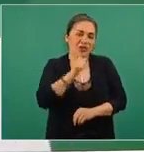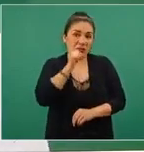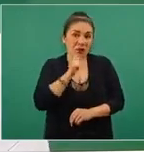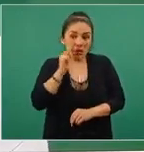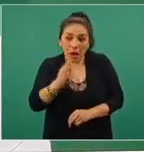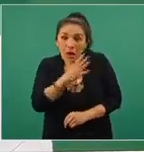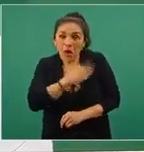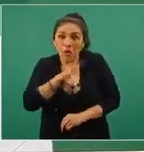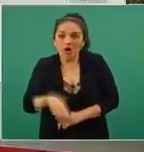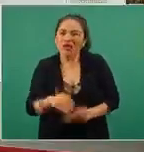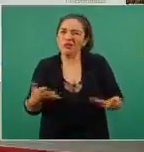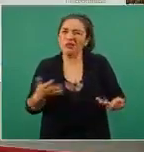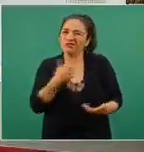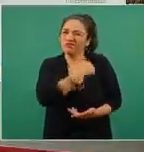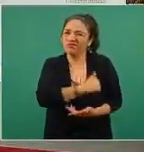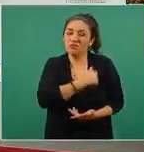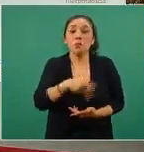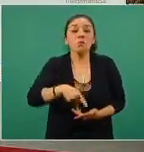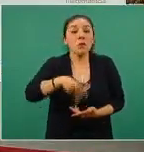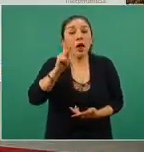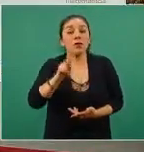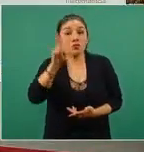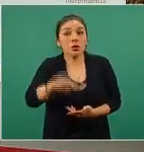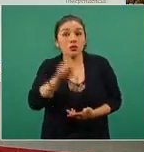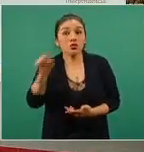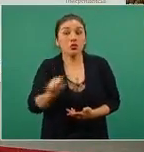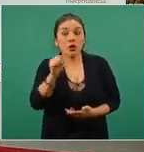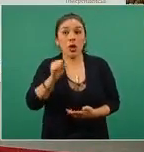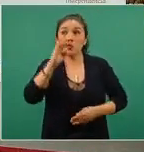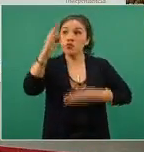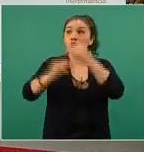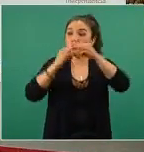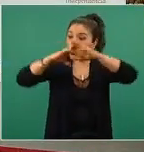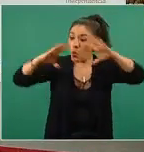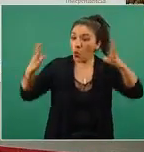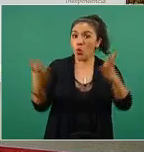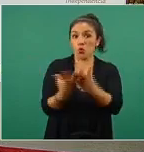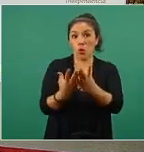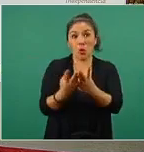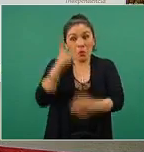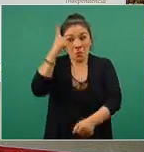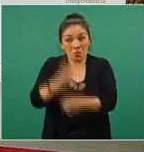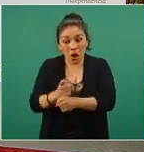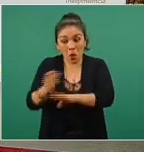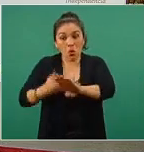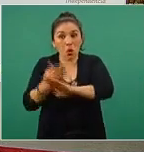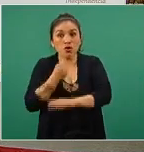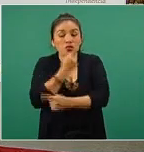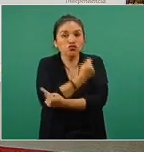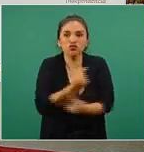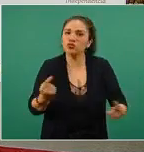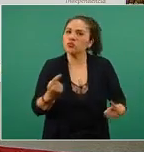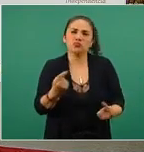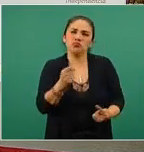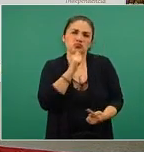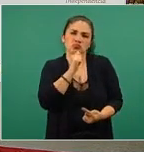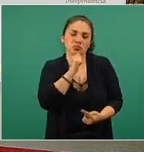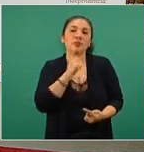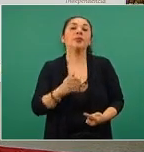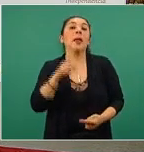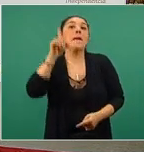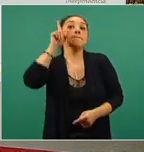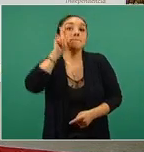terrible. Pero lo mejor es que no ha afectado a nivel mundial a la niñez. Mañana tengo entendido que